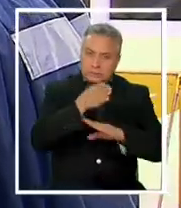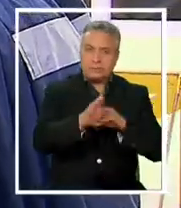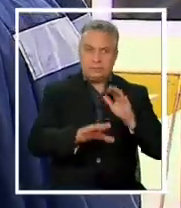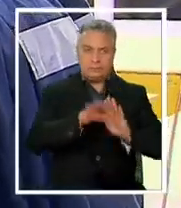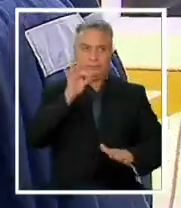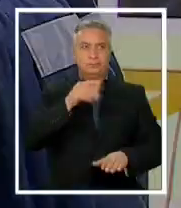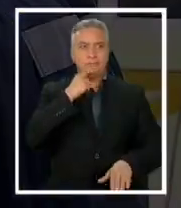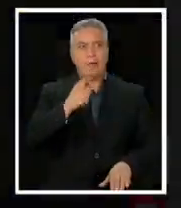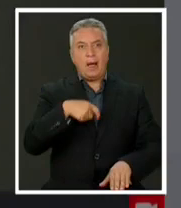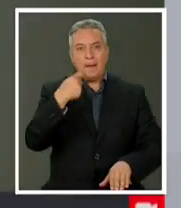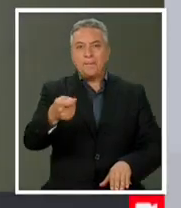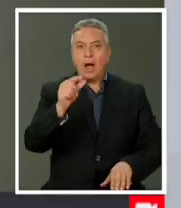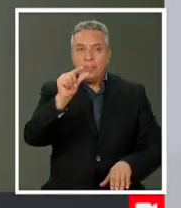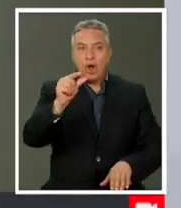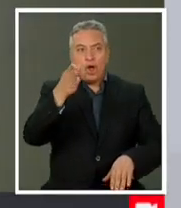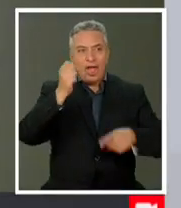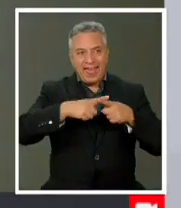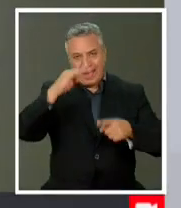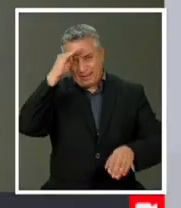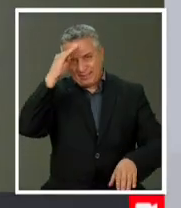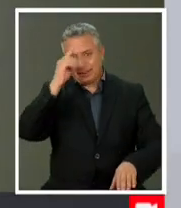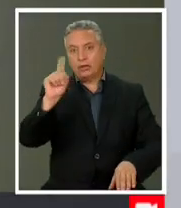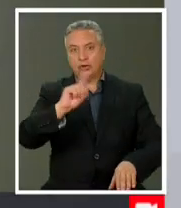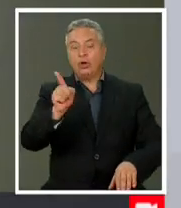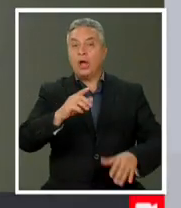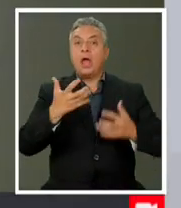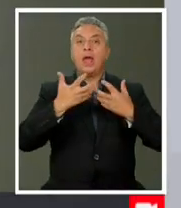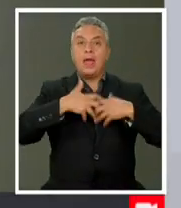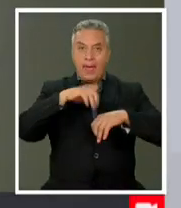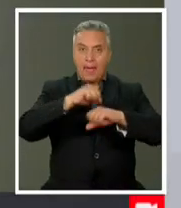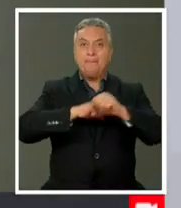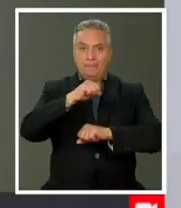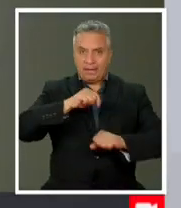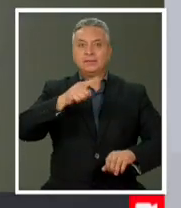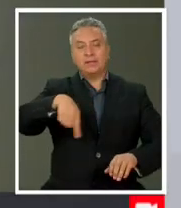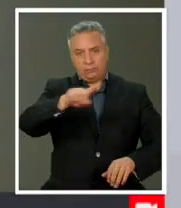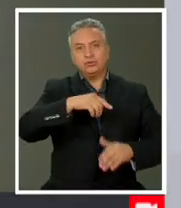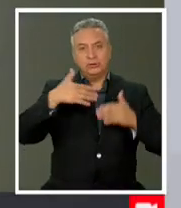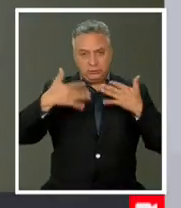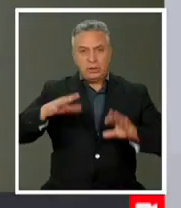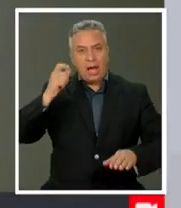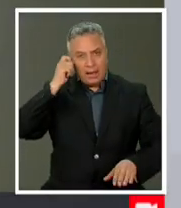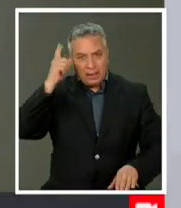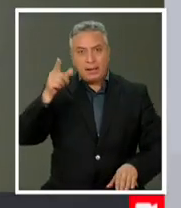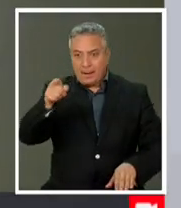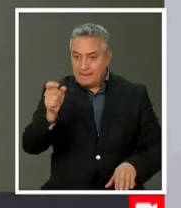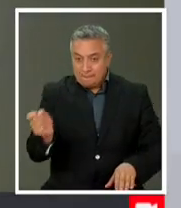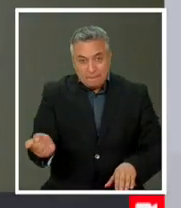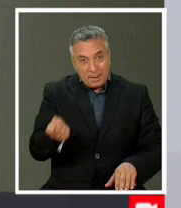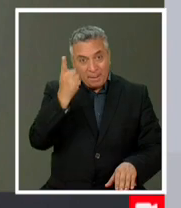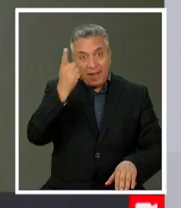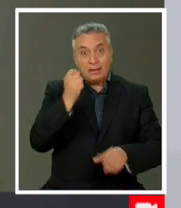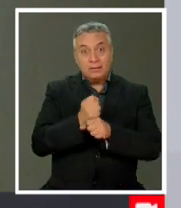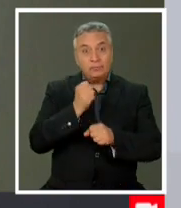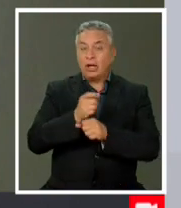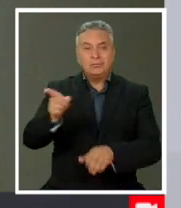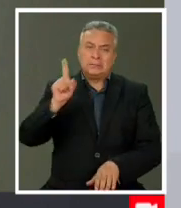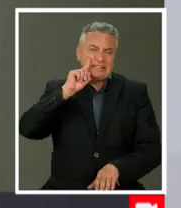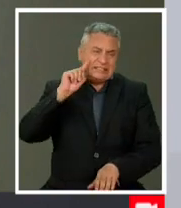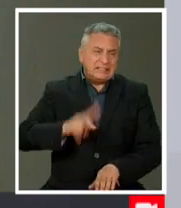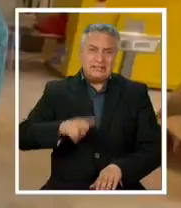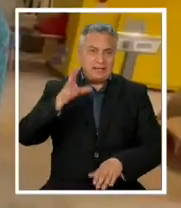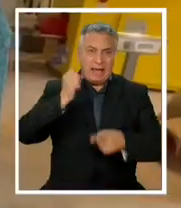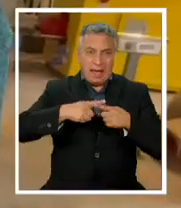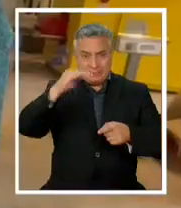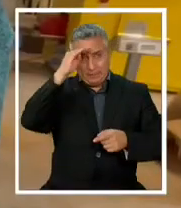pagan poco y me piden experiencia, no, porque hoy día las empresas ya están entendiendo que el primer empleo vienen sin experiencia, valga la redundancia,